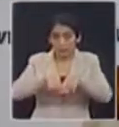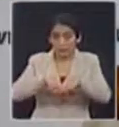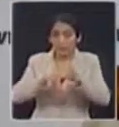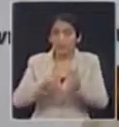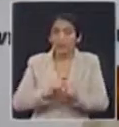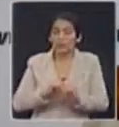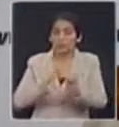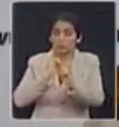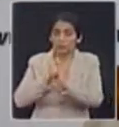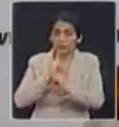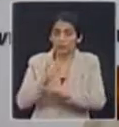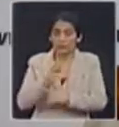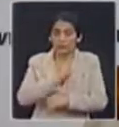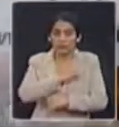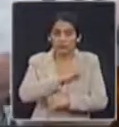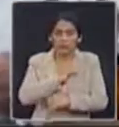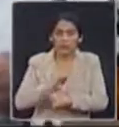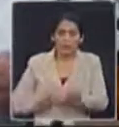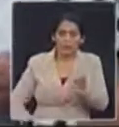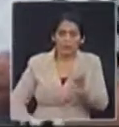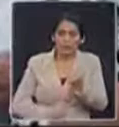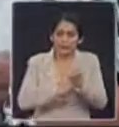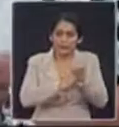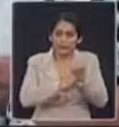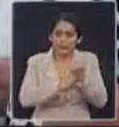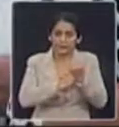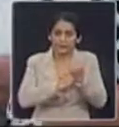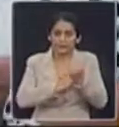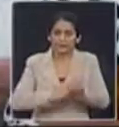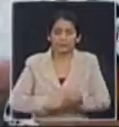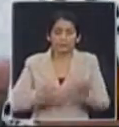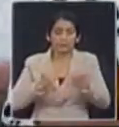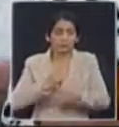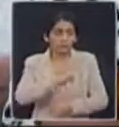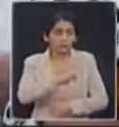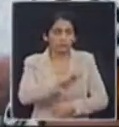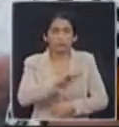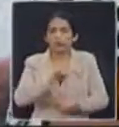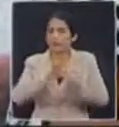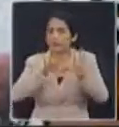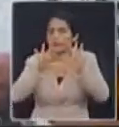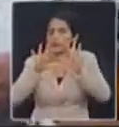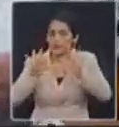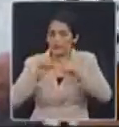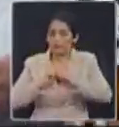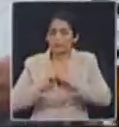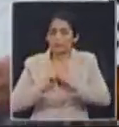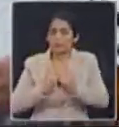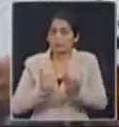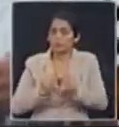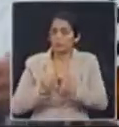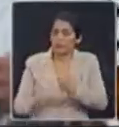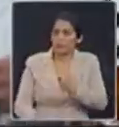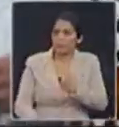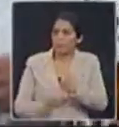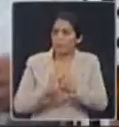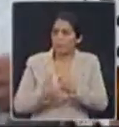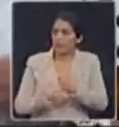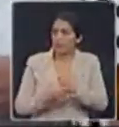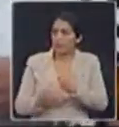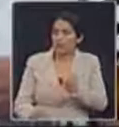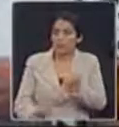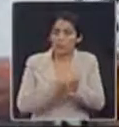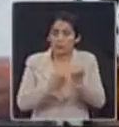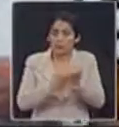educación superior darán su aporte. Hoy más que nunca, con las 10 universidades y escuelas politécnicas que se suman a este plan y que